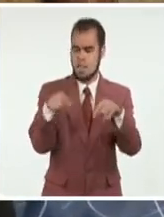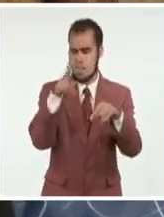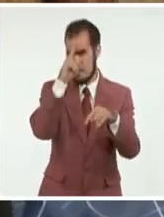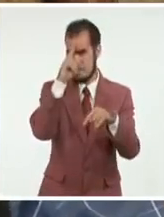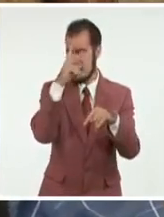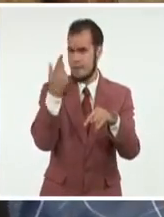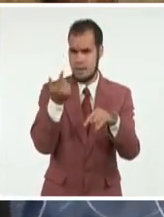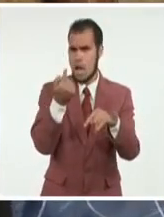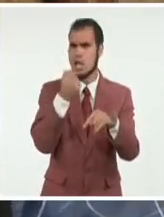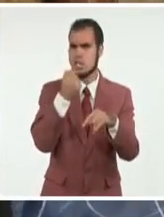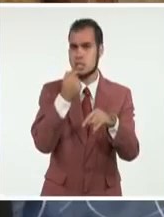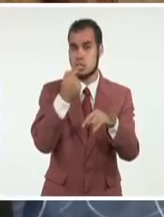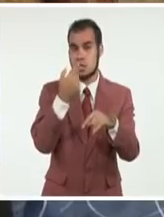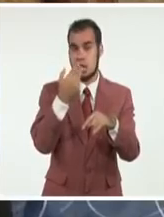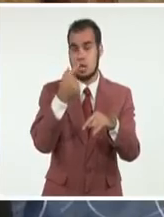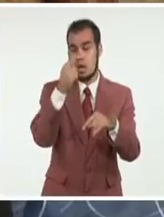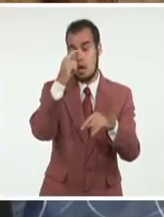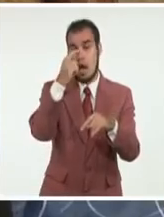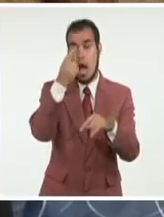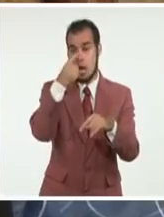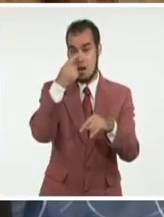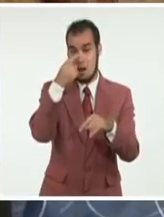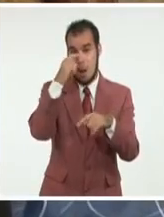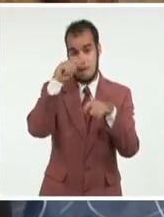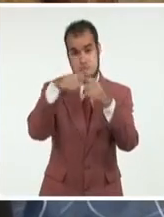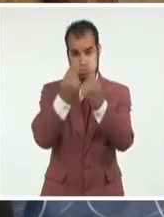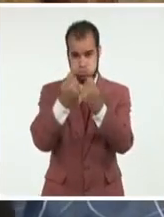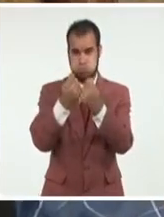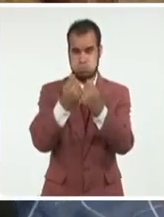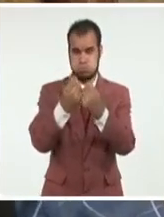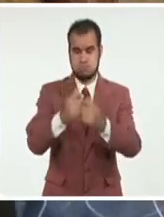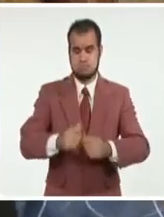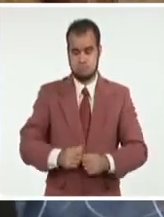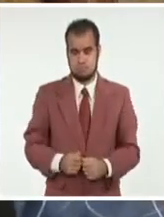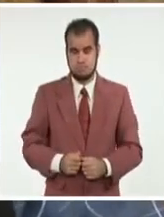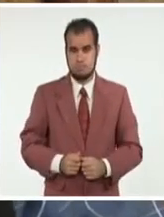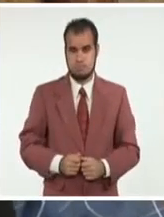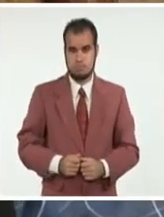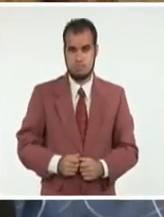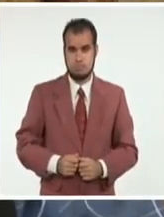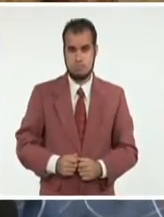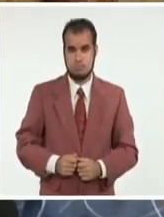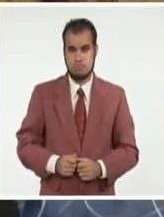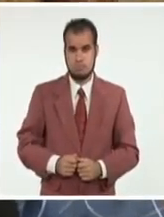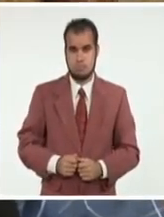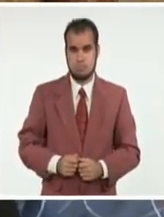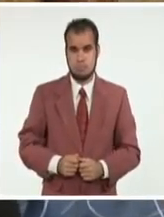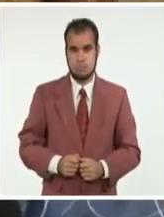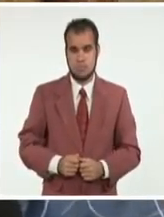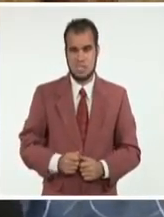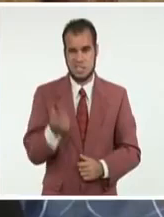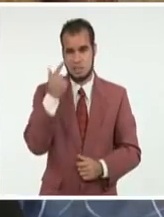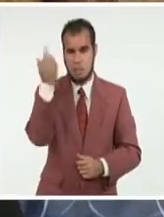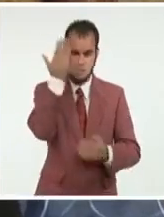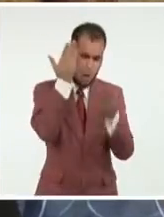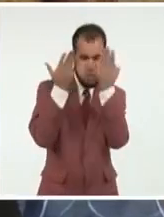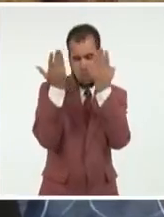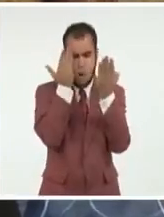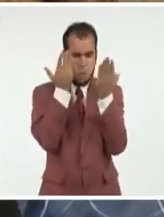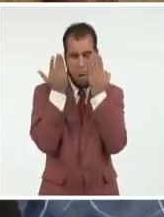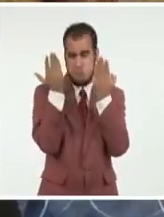certificaron la partidura del tabique de la nariz y los golpes aquí que